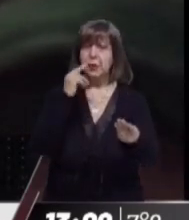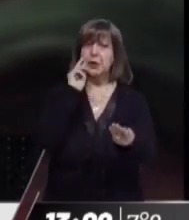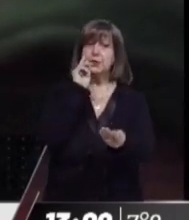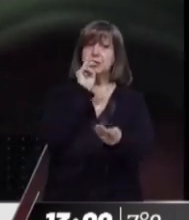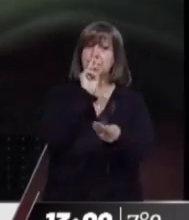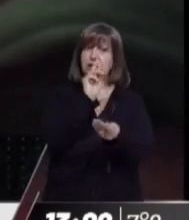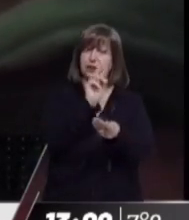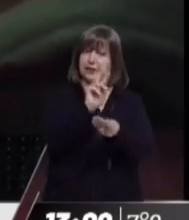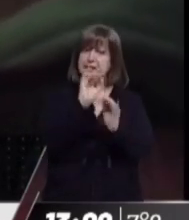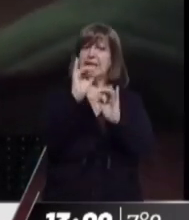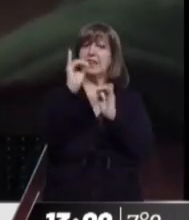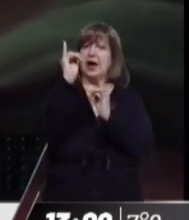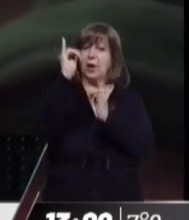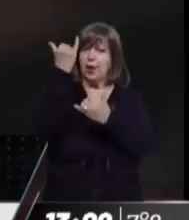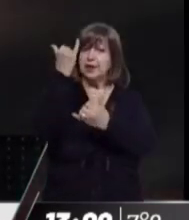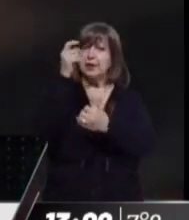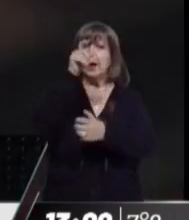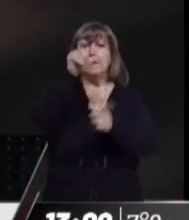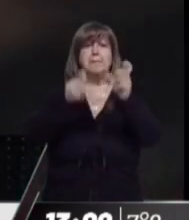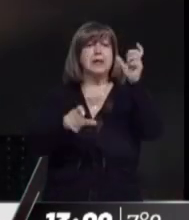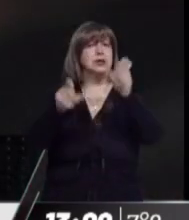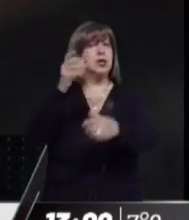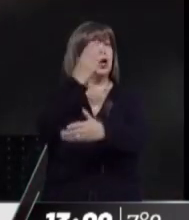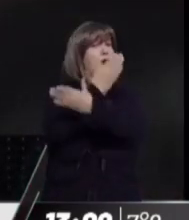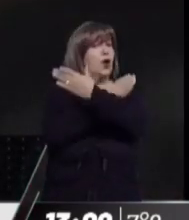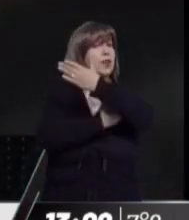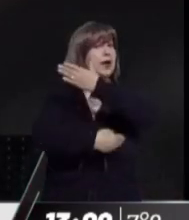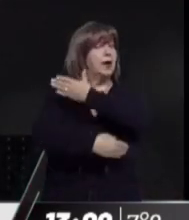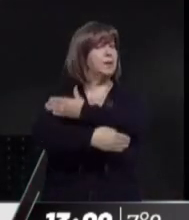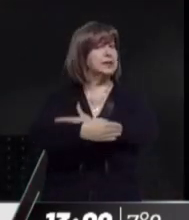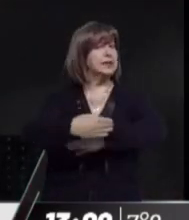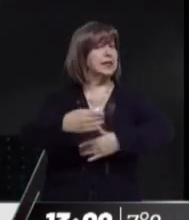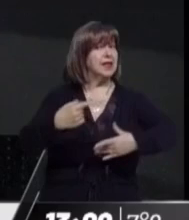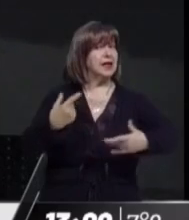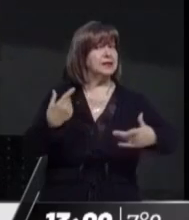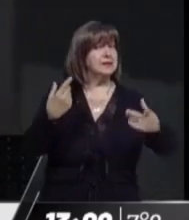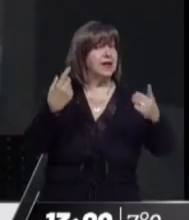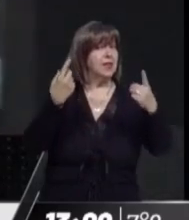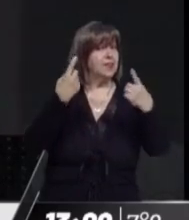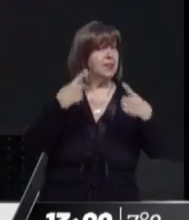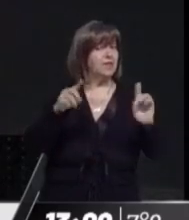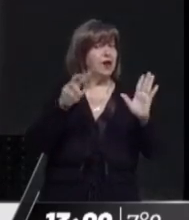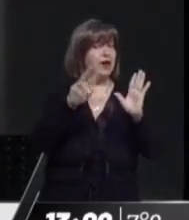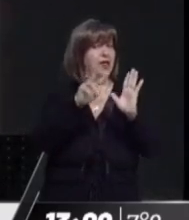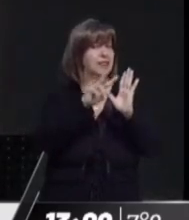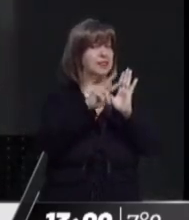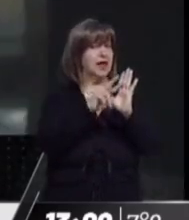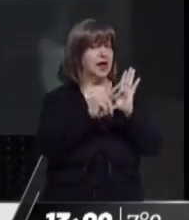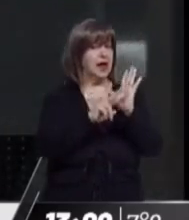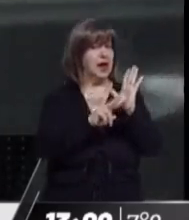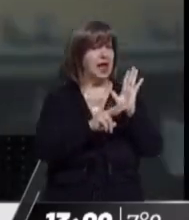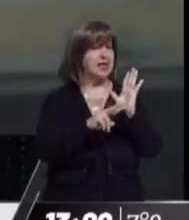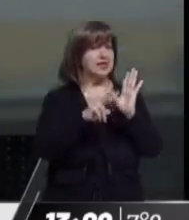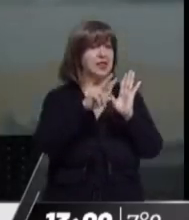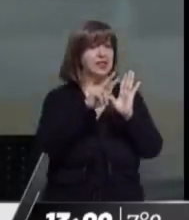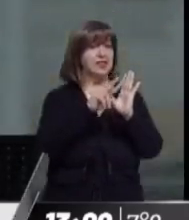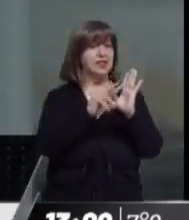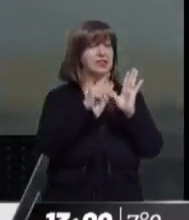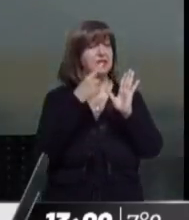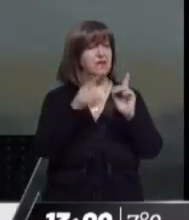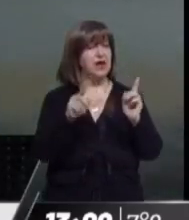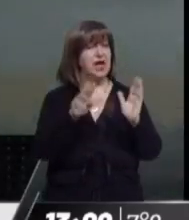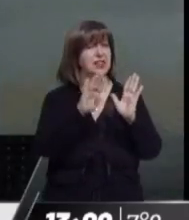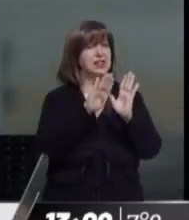es sumamente interesante, pero, y acá creo que caemos en el momento más fuerte que tiene la